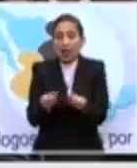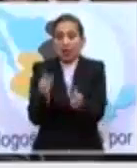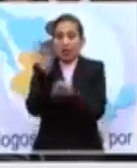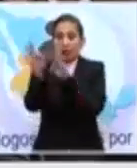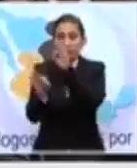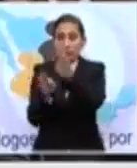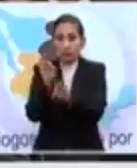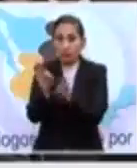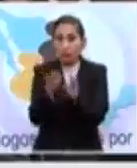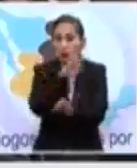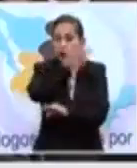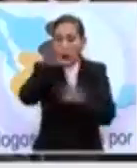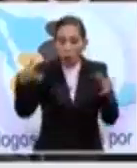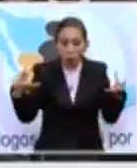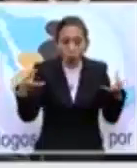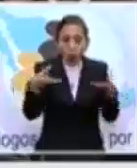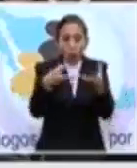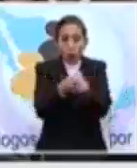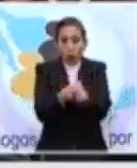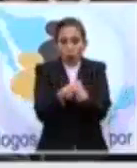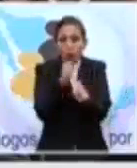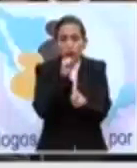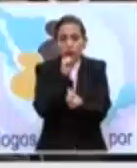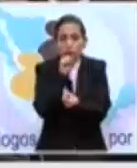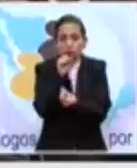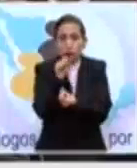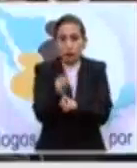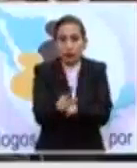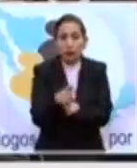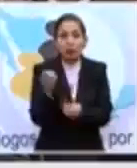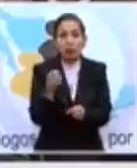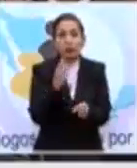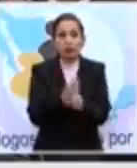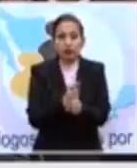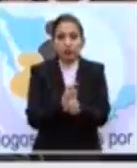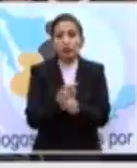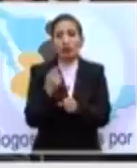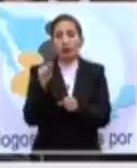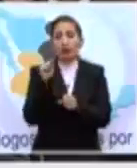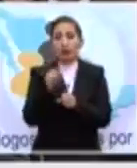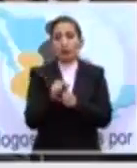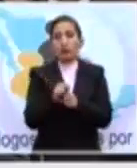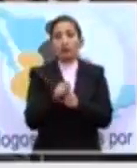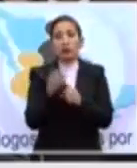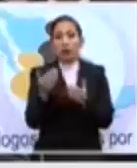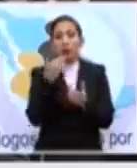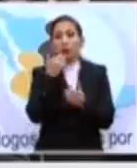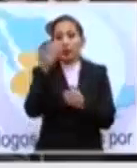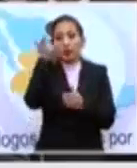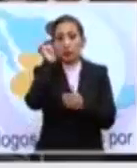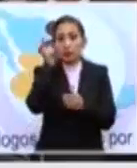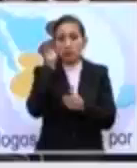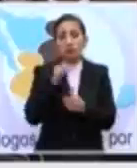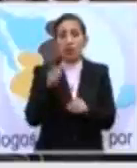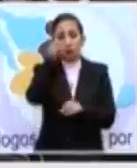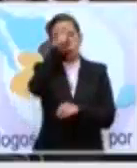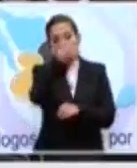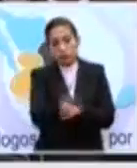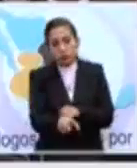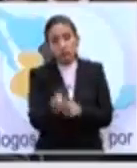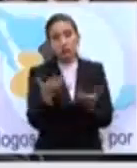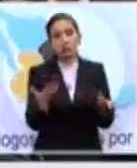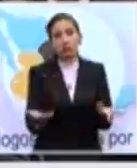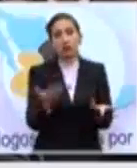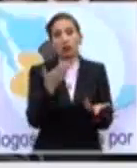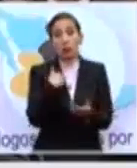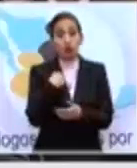atención? Todo esto tiene que también tener un ensamblaje de tipo legal, porque si yo no lo tengo sostenido con buenos deseos en una actitud de tipo